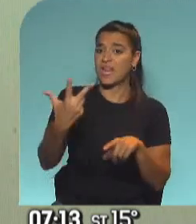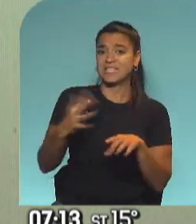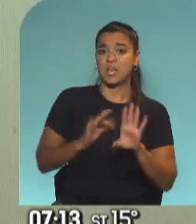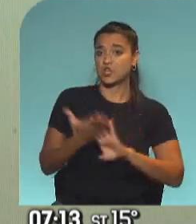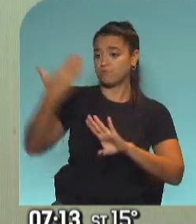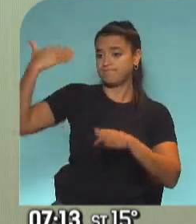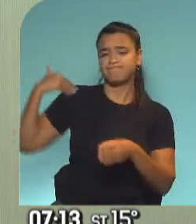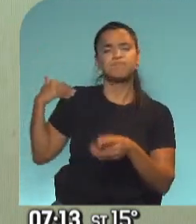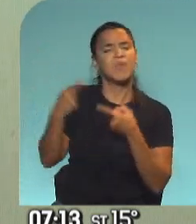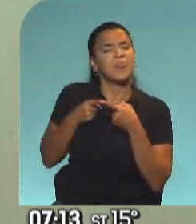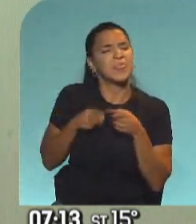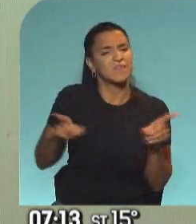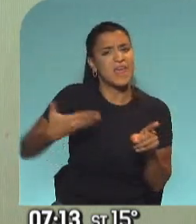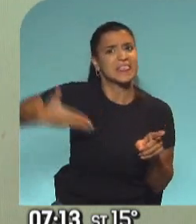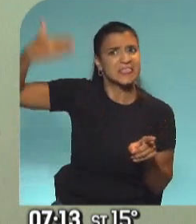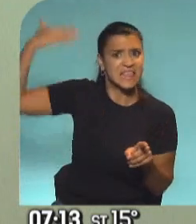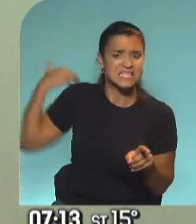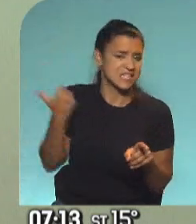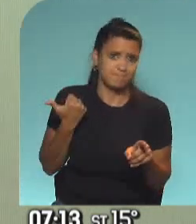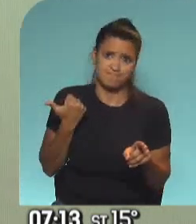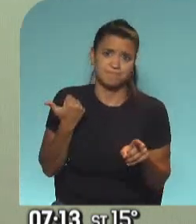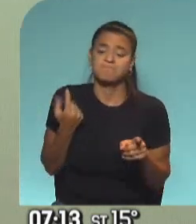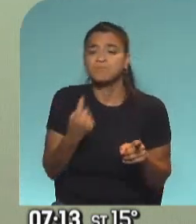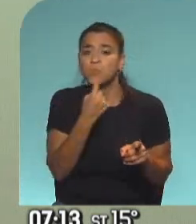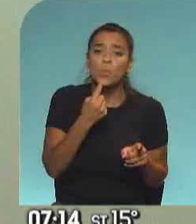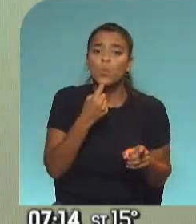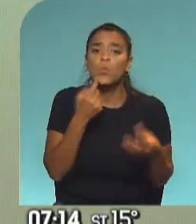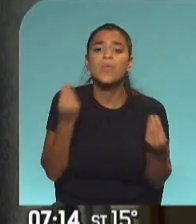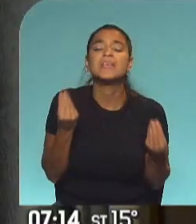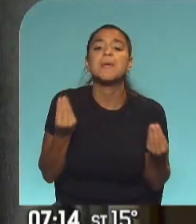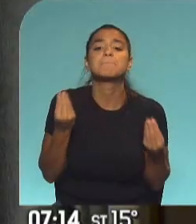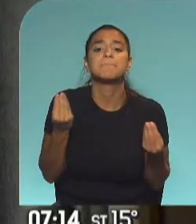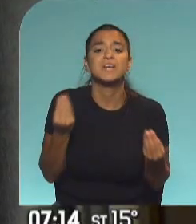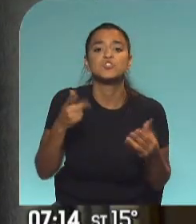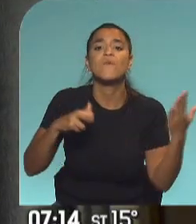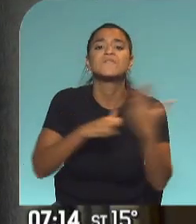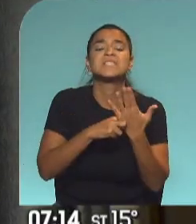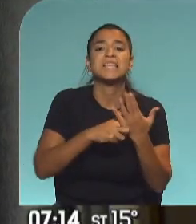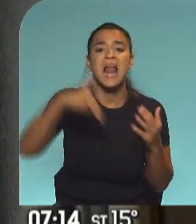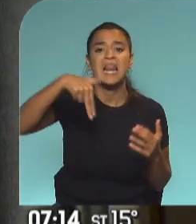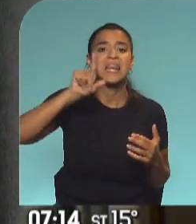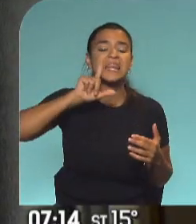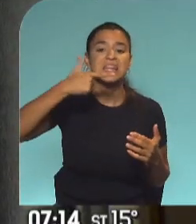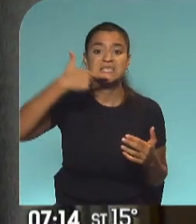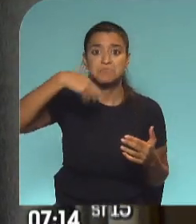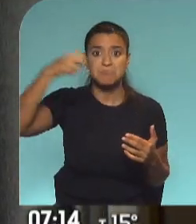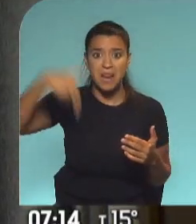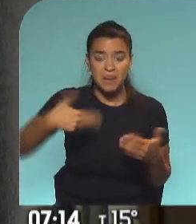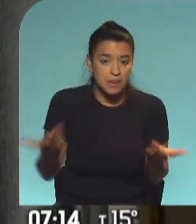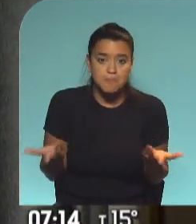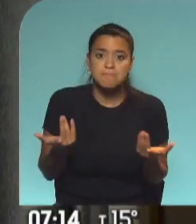y no muy diferente de que hace 6. Es decir, la incógnita respecto de qué fue lo que ocurrió con el fiscal Alberto Nisman persiste,